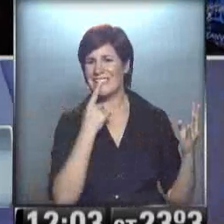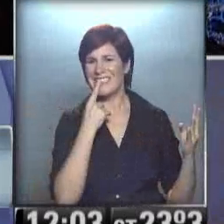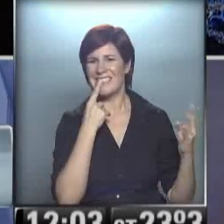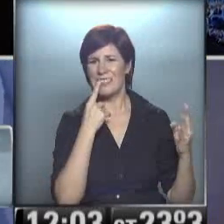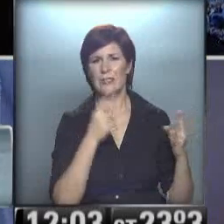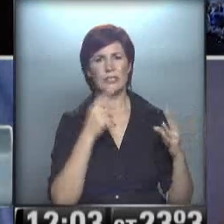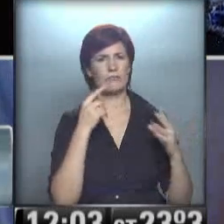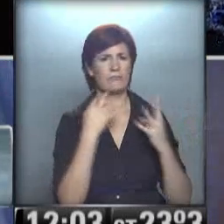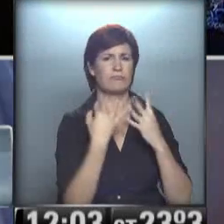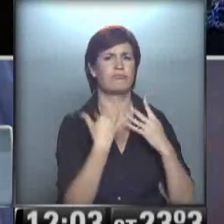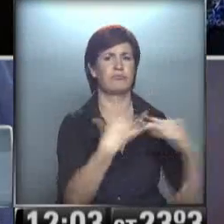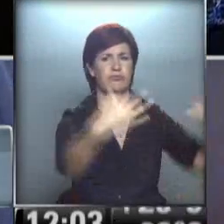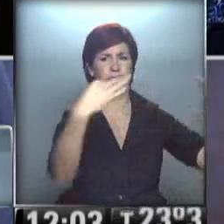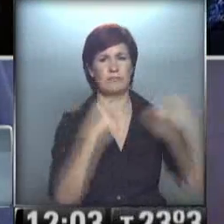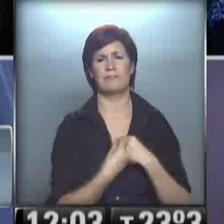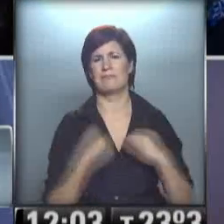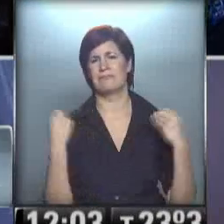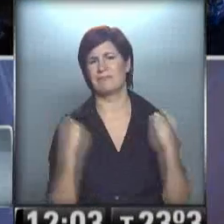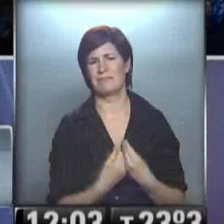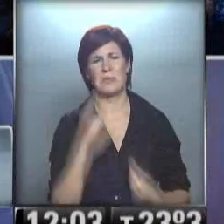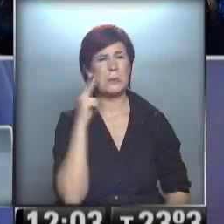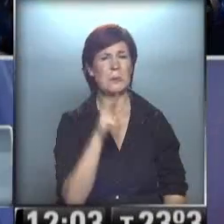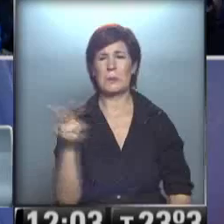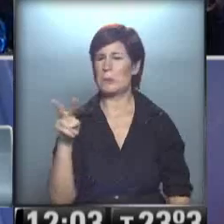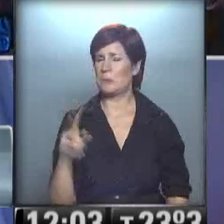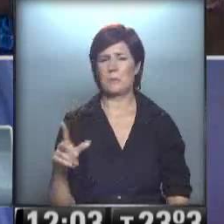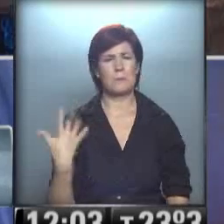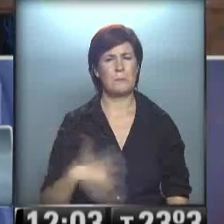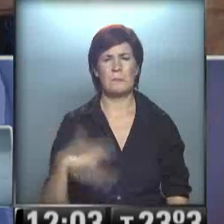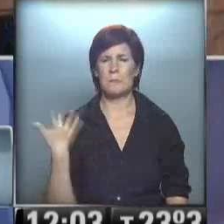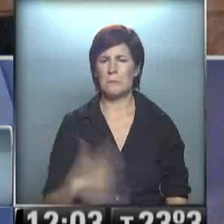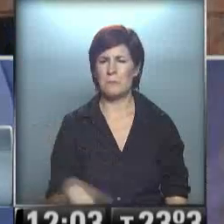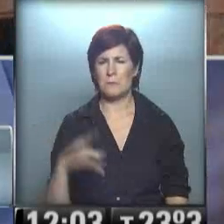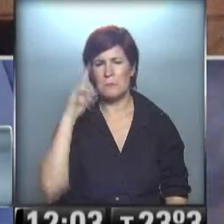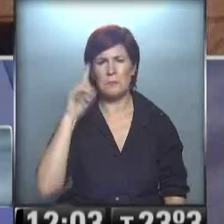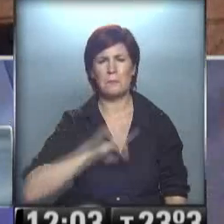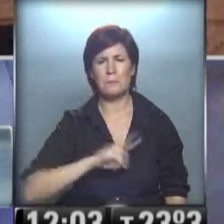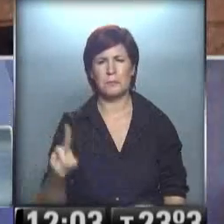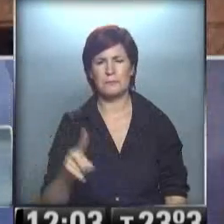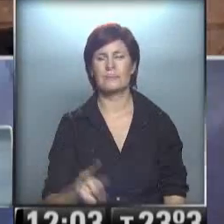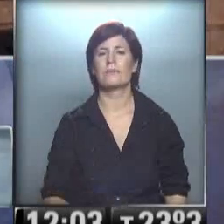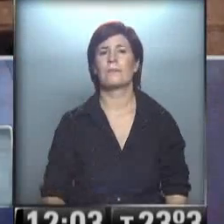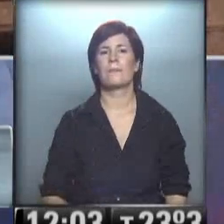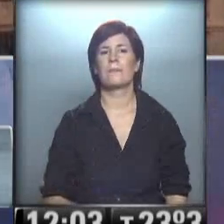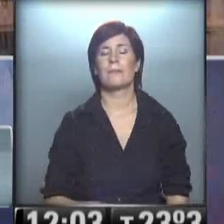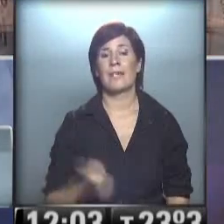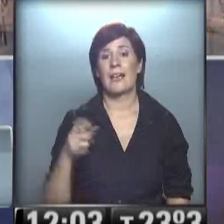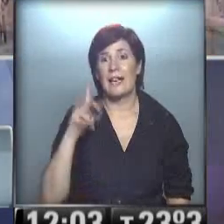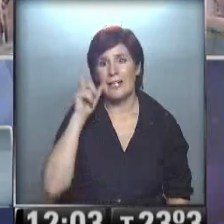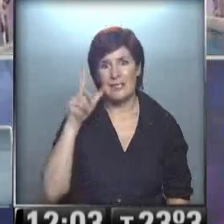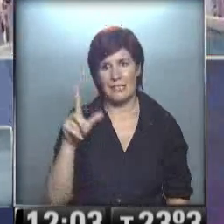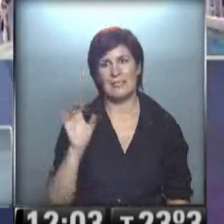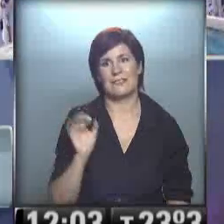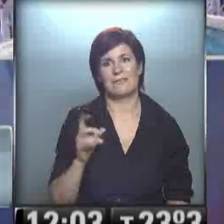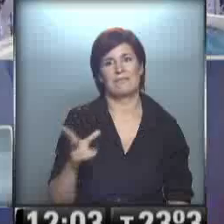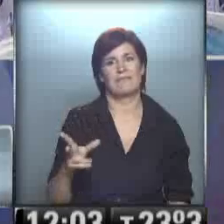columnas es realmente impresionante, impresionante. Por eso, si como decía Ariel, que él tenía el dato